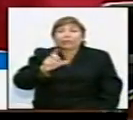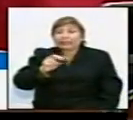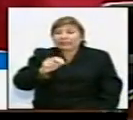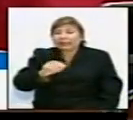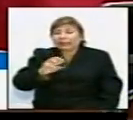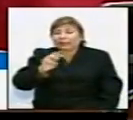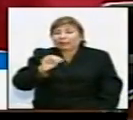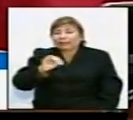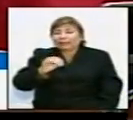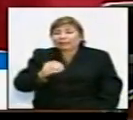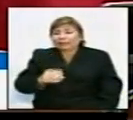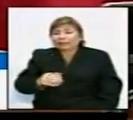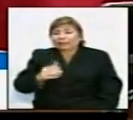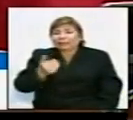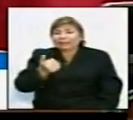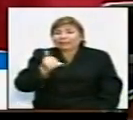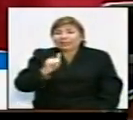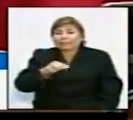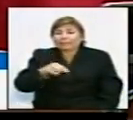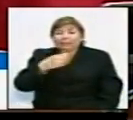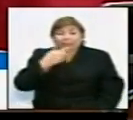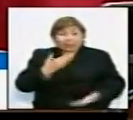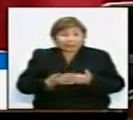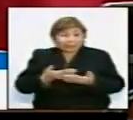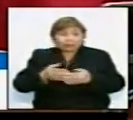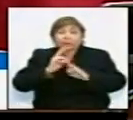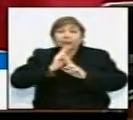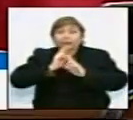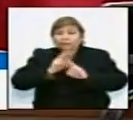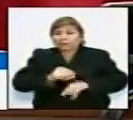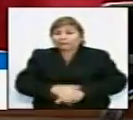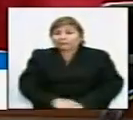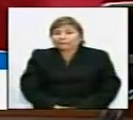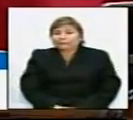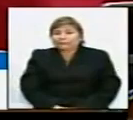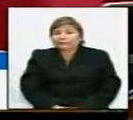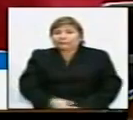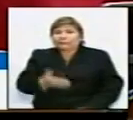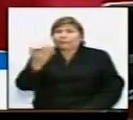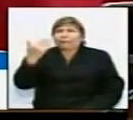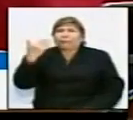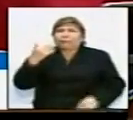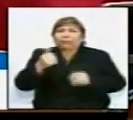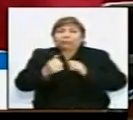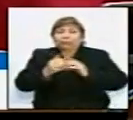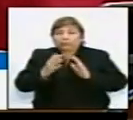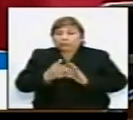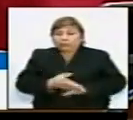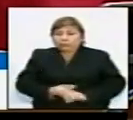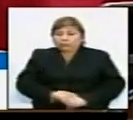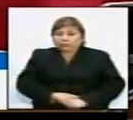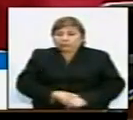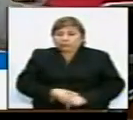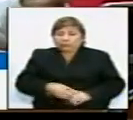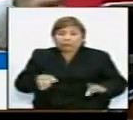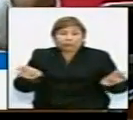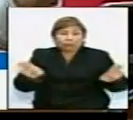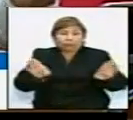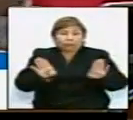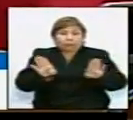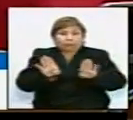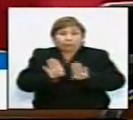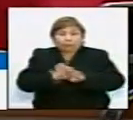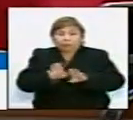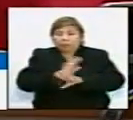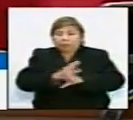INIA o el IAP, están generando resultados. Hace un par de días hemos estado cerrando la